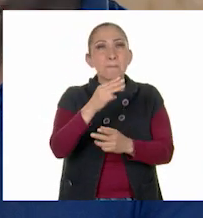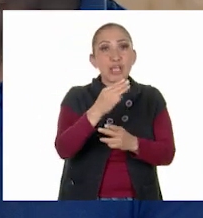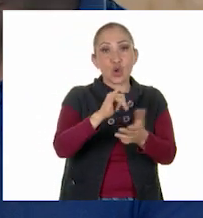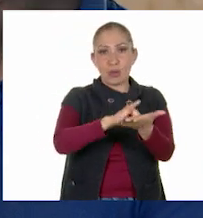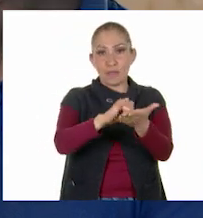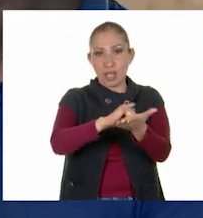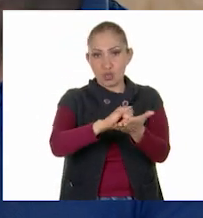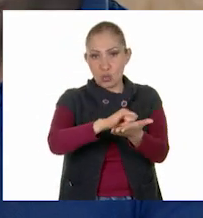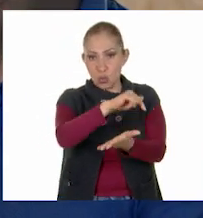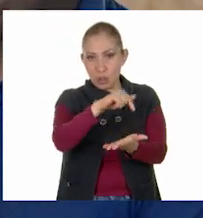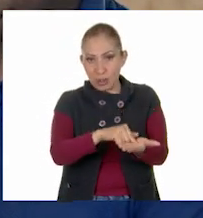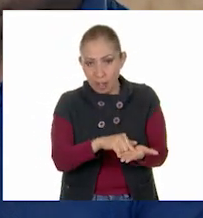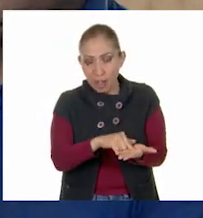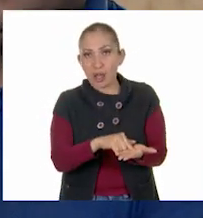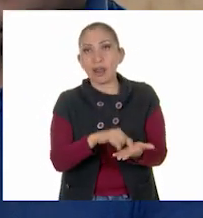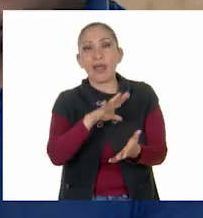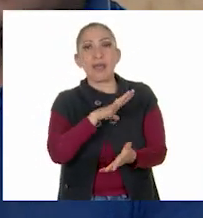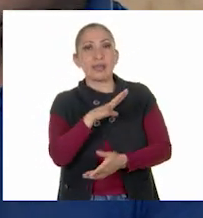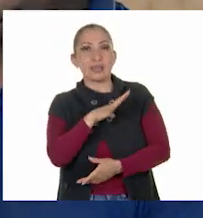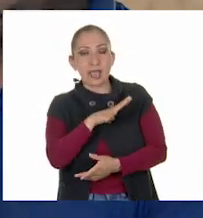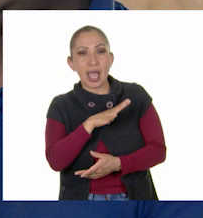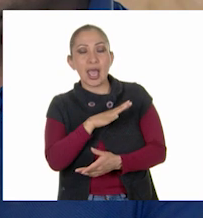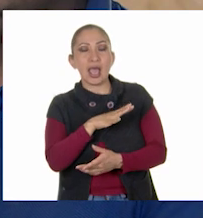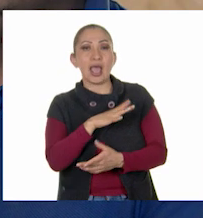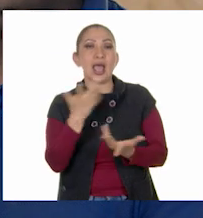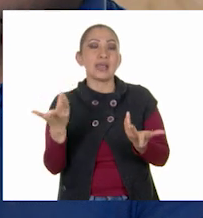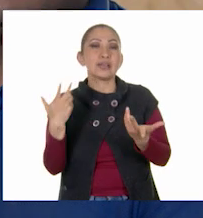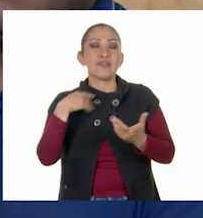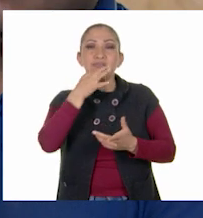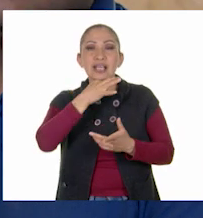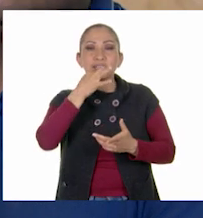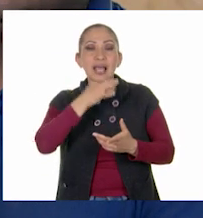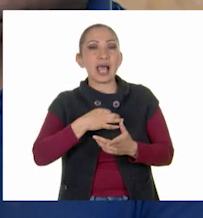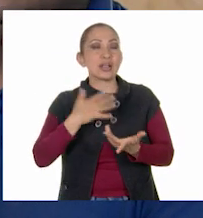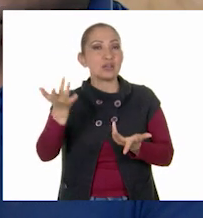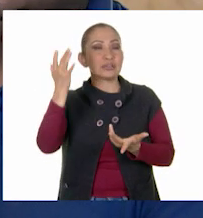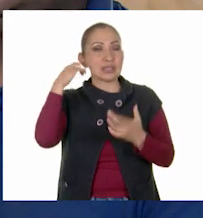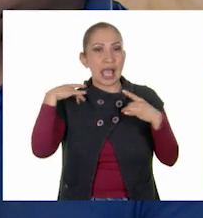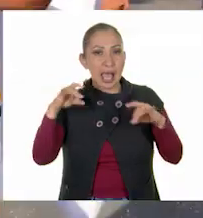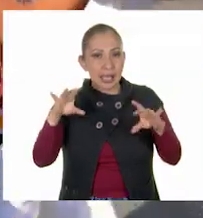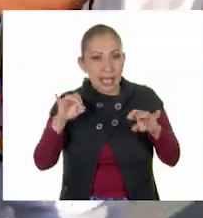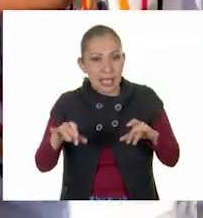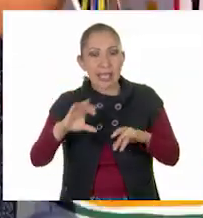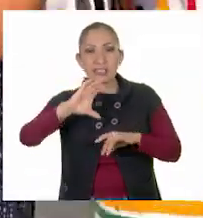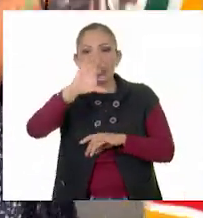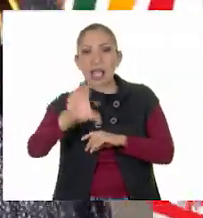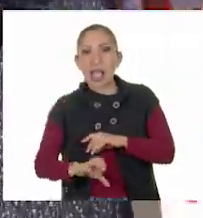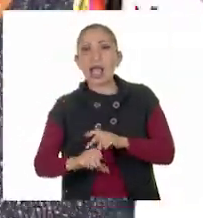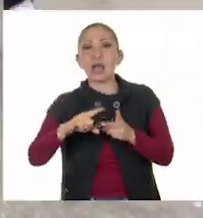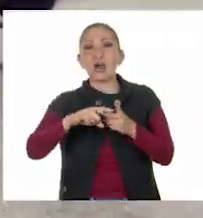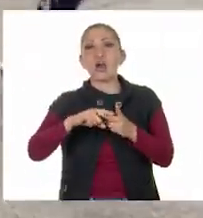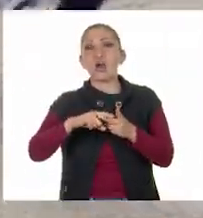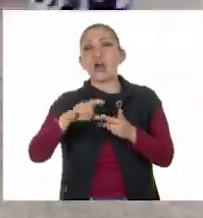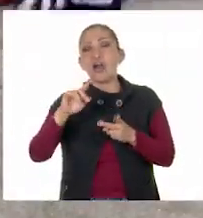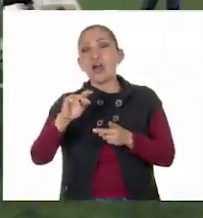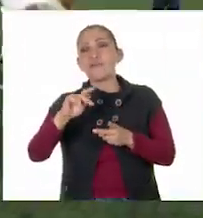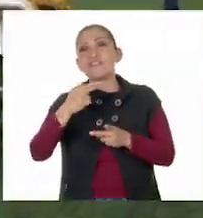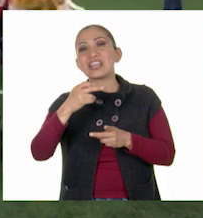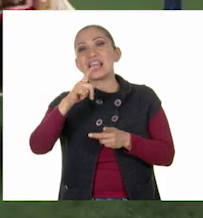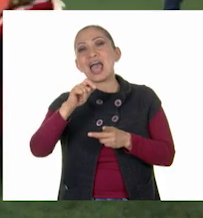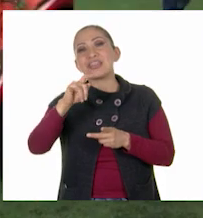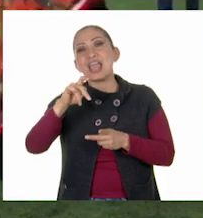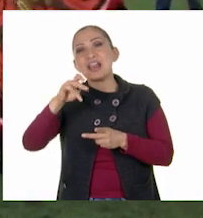York. Por ejemplo, hay carnaval en Los Ángeles, que es en agosto, en Chicago, en Filadelfia. Son